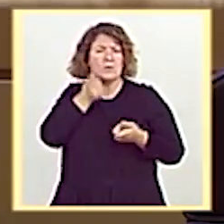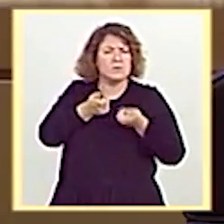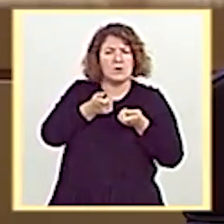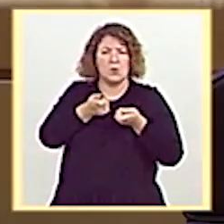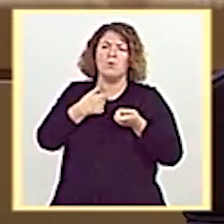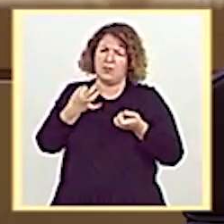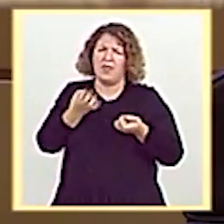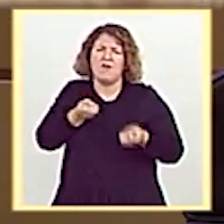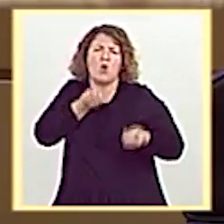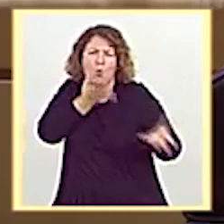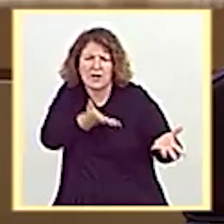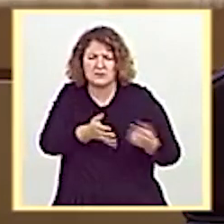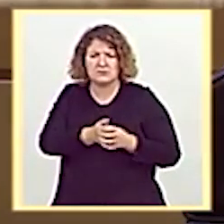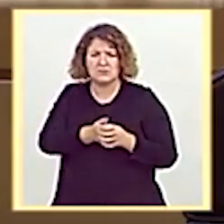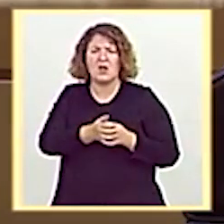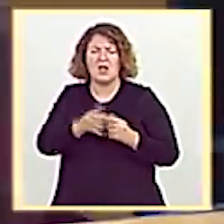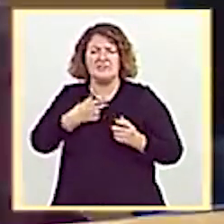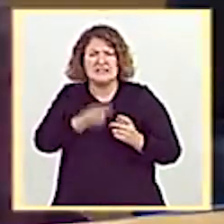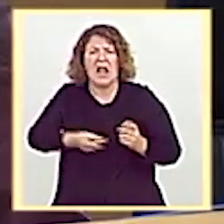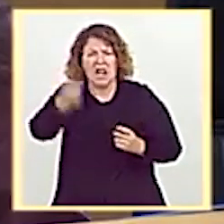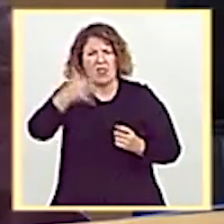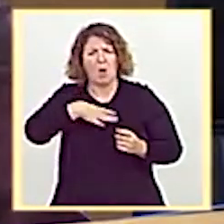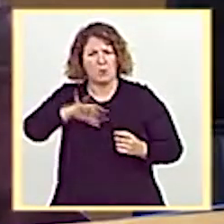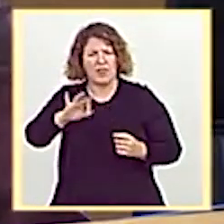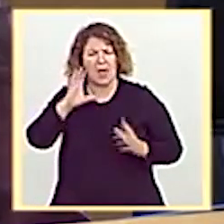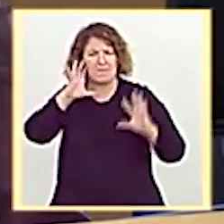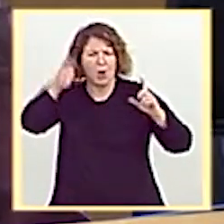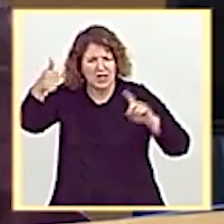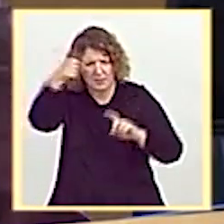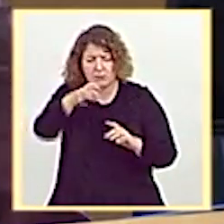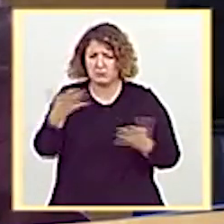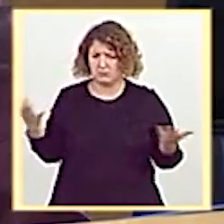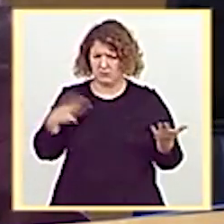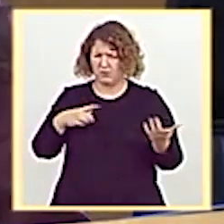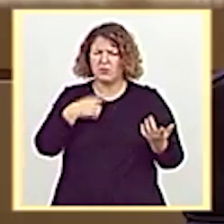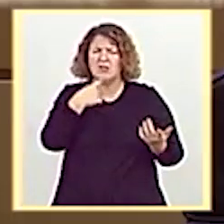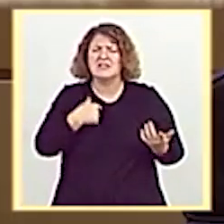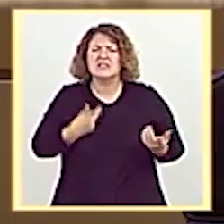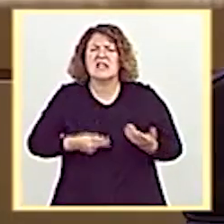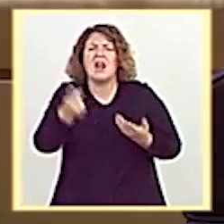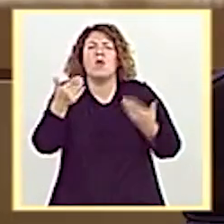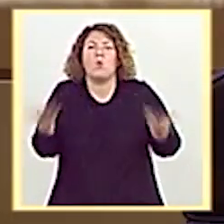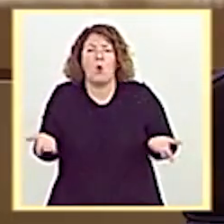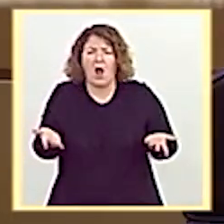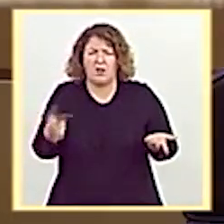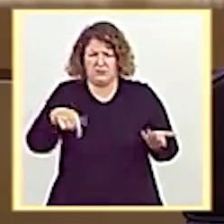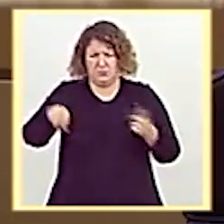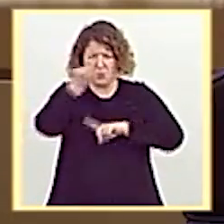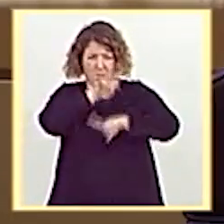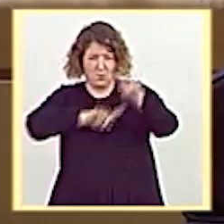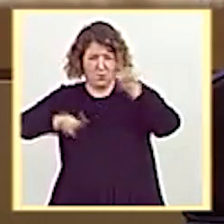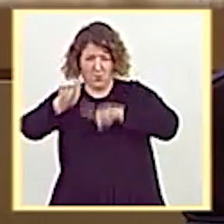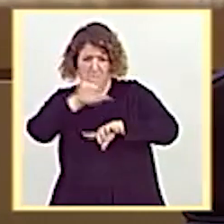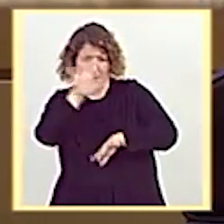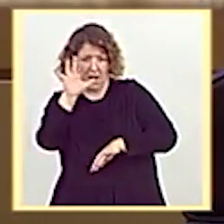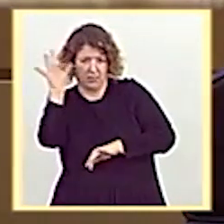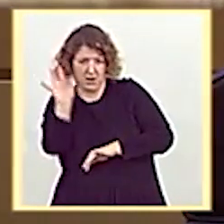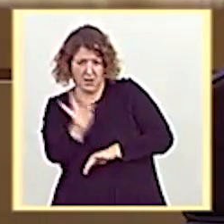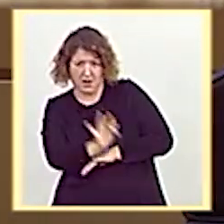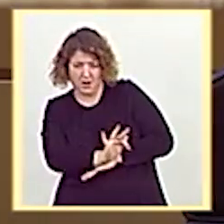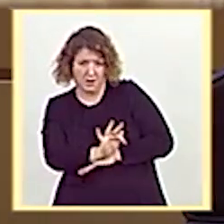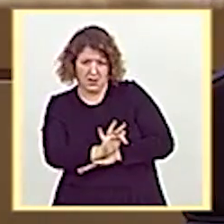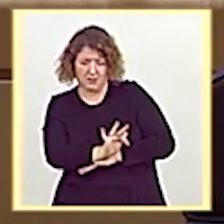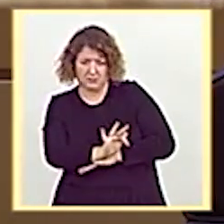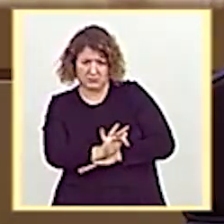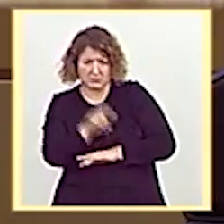cuéntalo. ¿Hay salida a la violencia de género? ¿Qué salida hay, señora ministra, a este culebrón? ¿Va a seguir defendiendo al vicepresidente